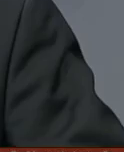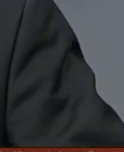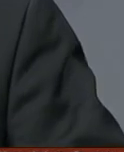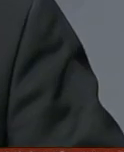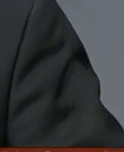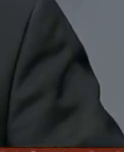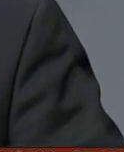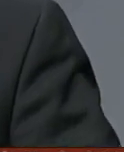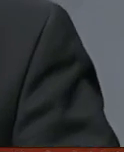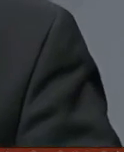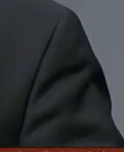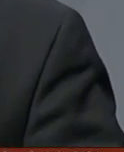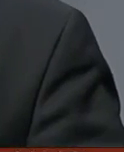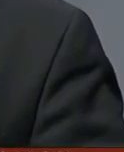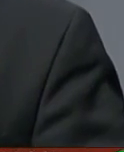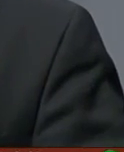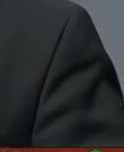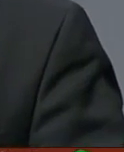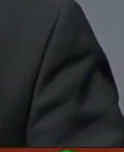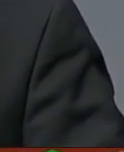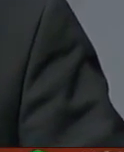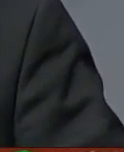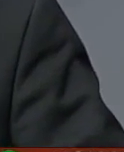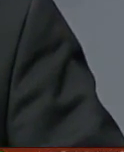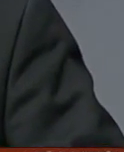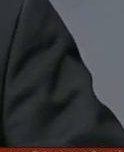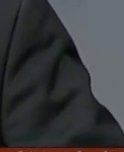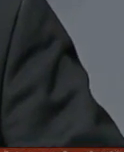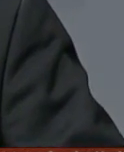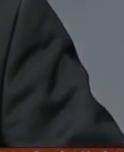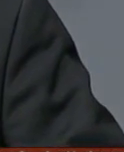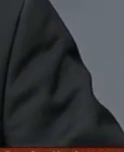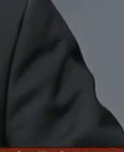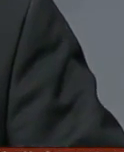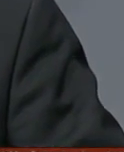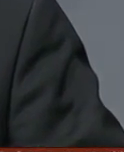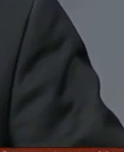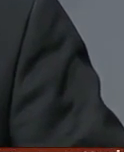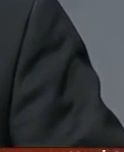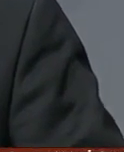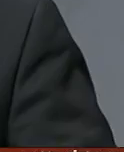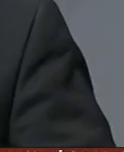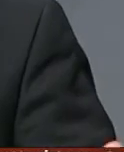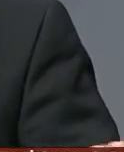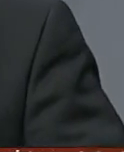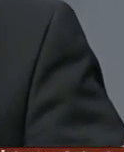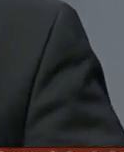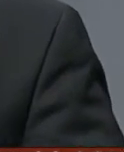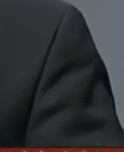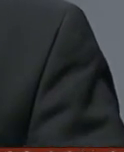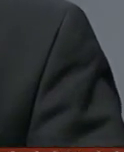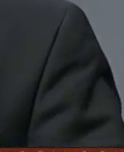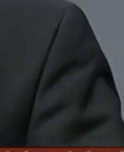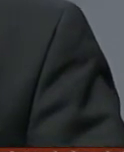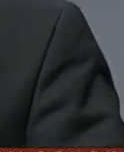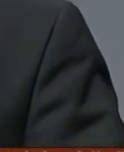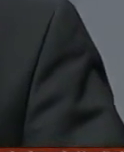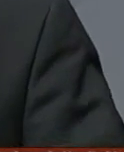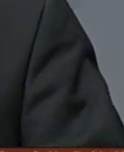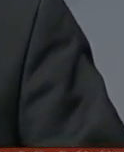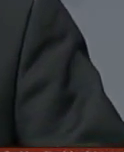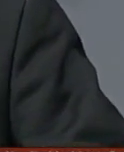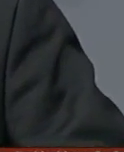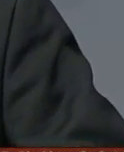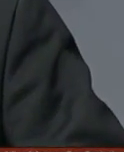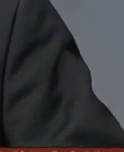todo momento con el acuerdo que se estableció con este grupo de expertos de la Comisión Interamericana de